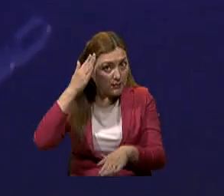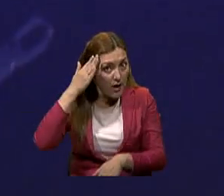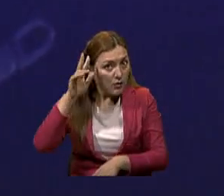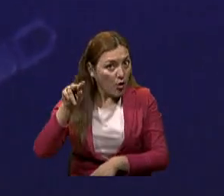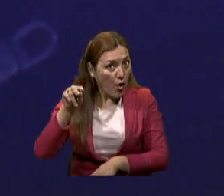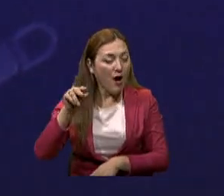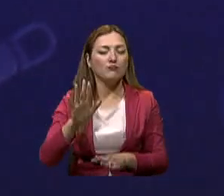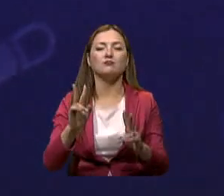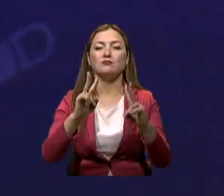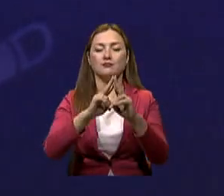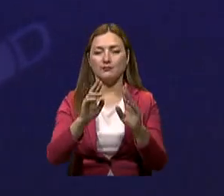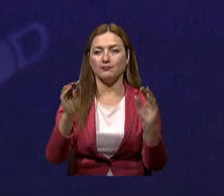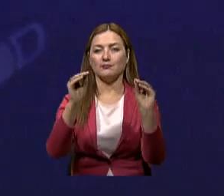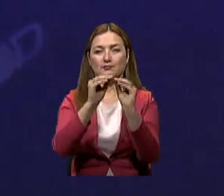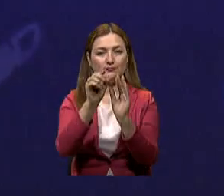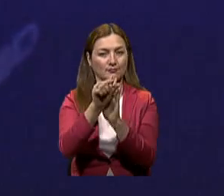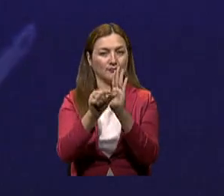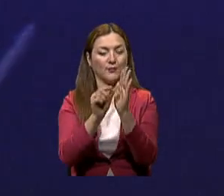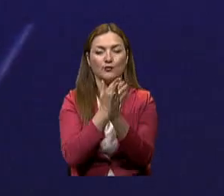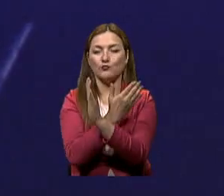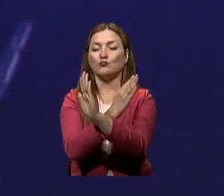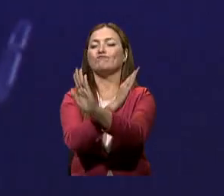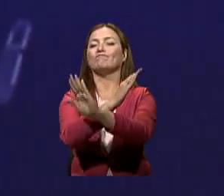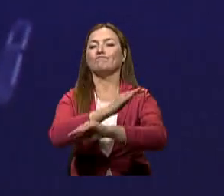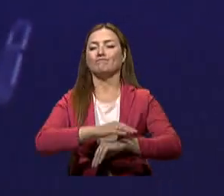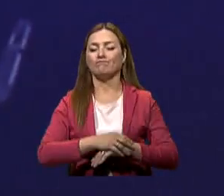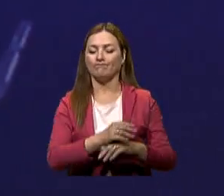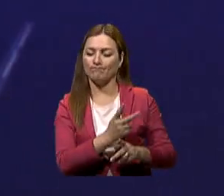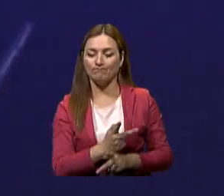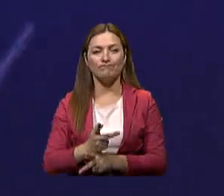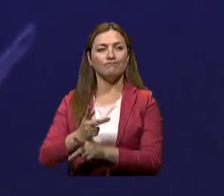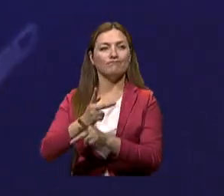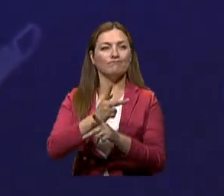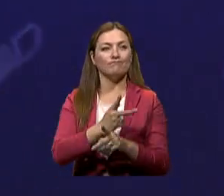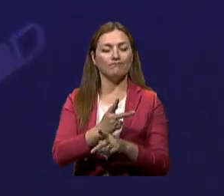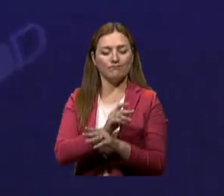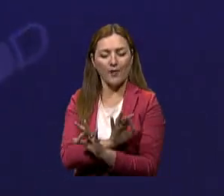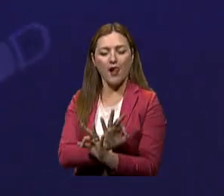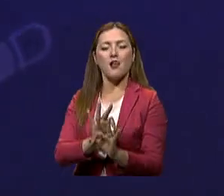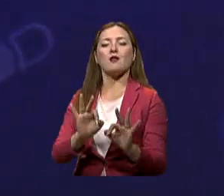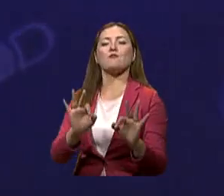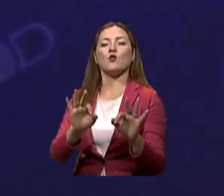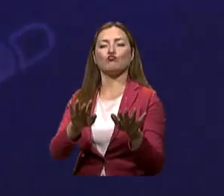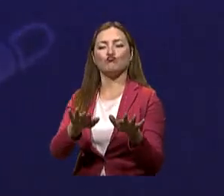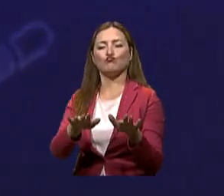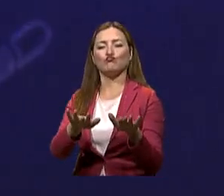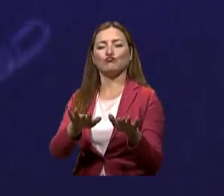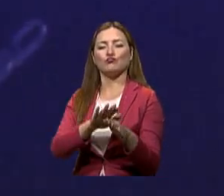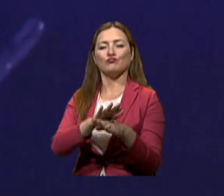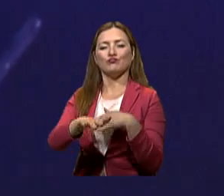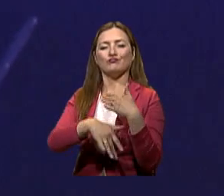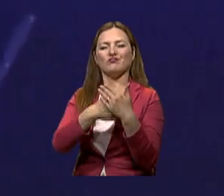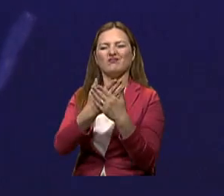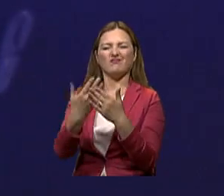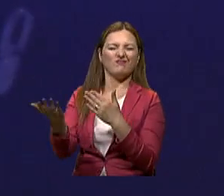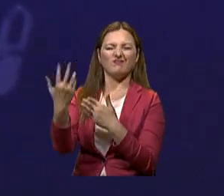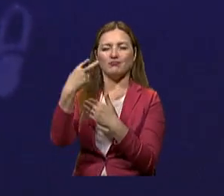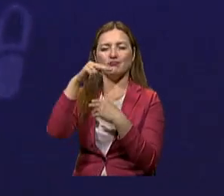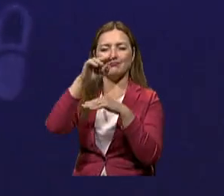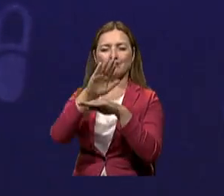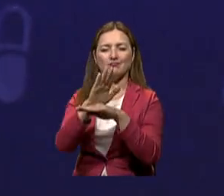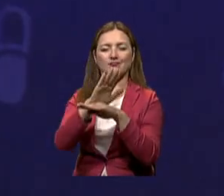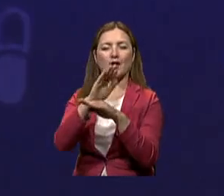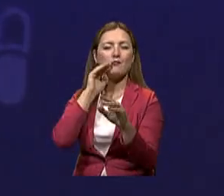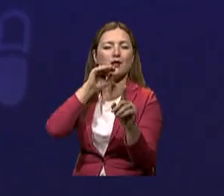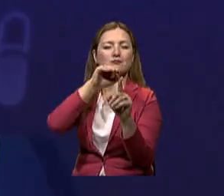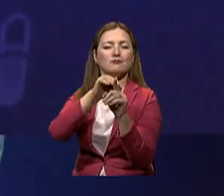eso hoy conoceremos medidas de prevención, cuidados, asepsia para nuestros pies. Invitamos a todos a que nos acompañen y nos